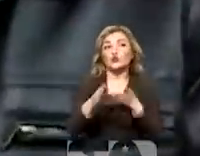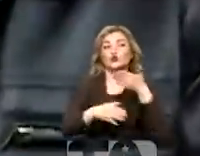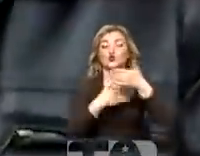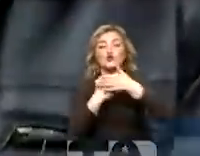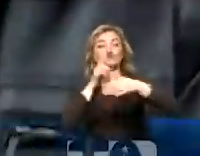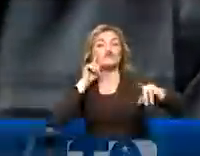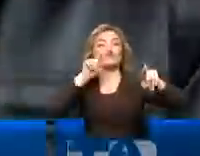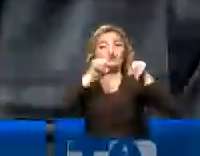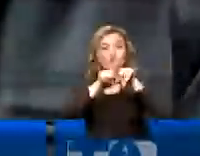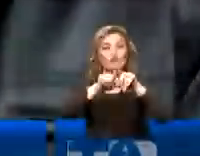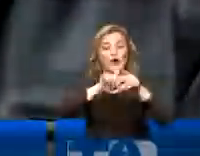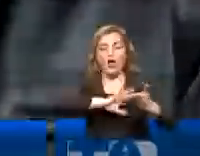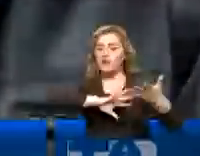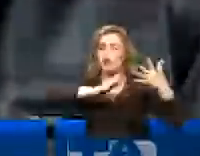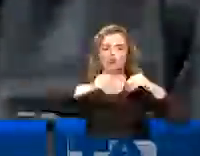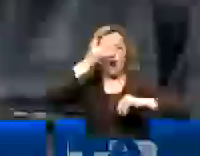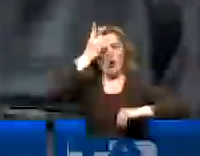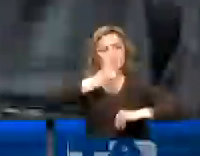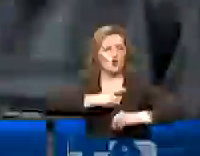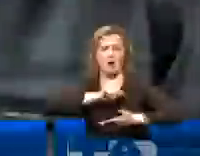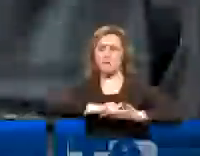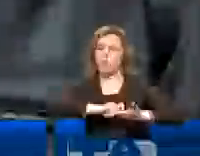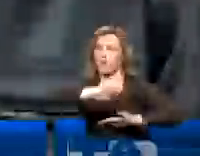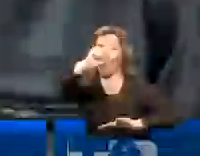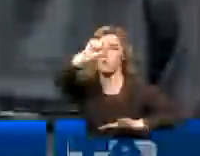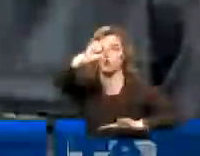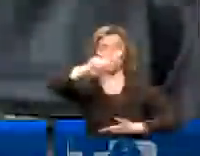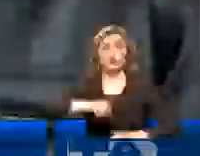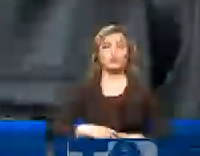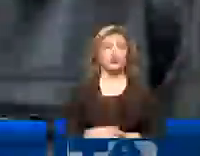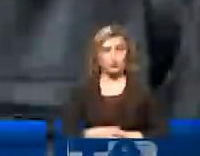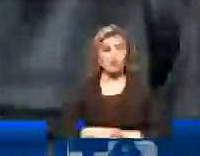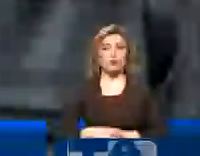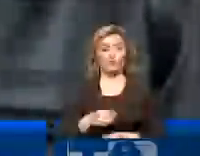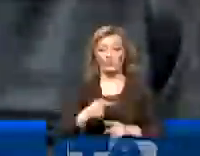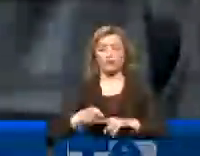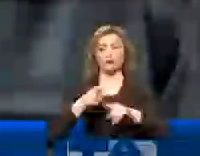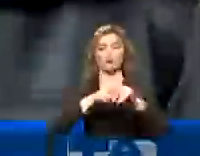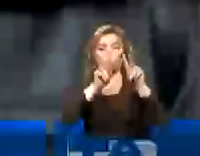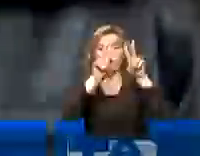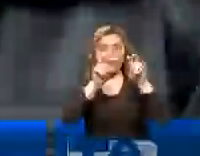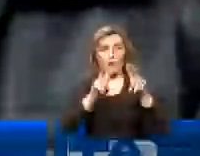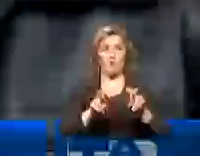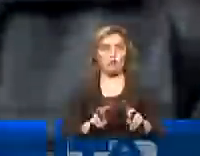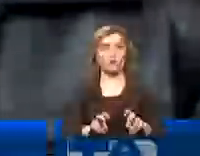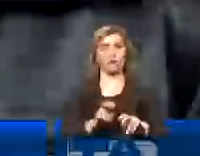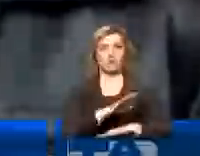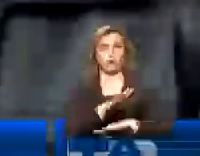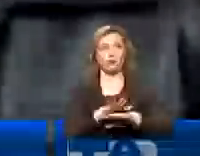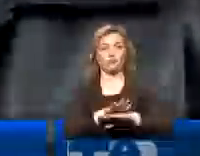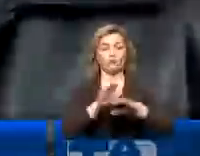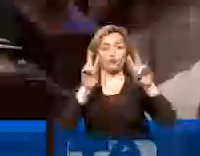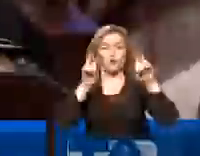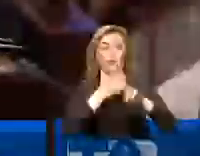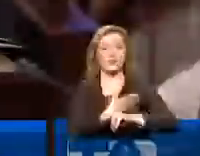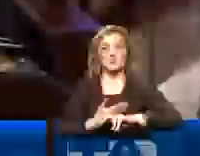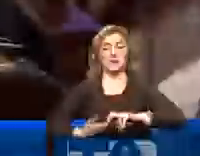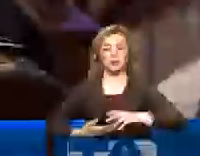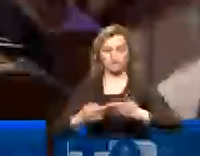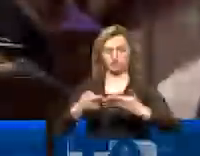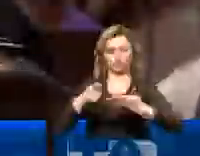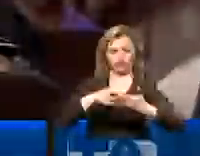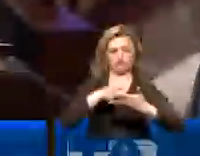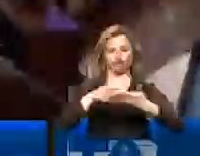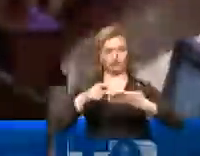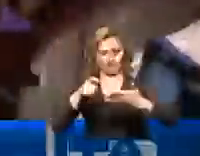unanimidad, resolvió que se aprueben de esa forma los diferentes temas inherentes al veto presidencial. Aunque aún